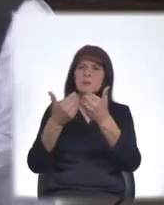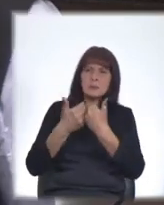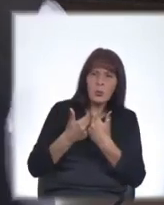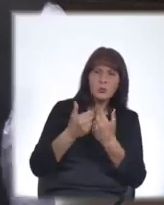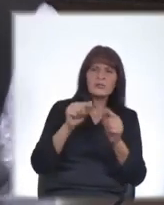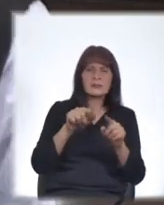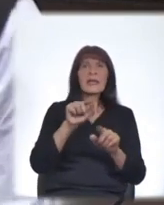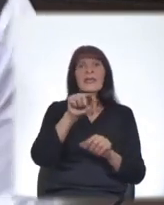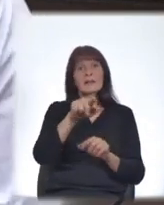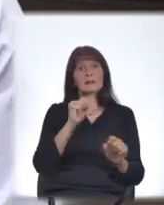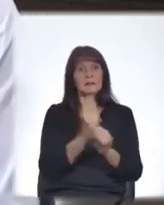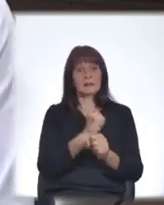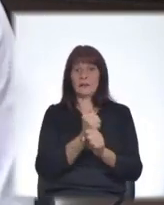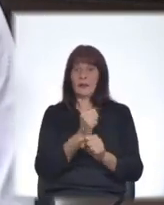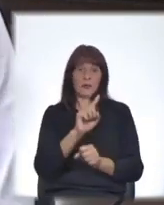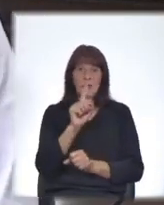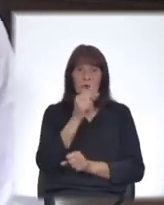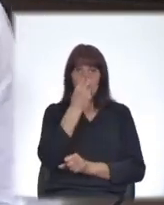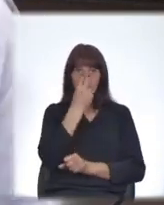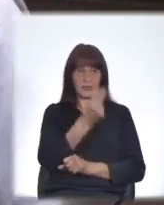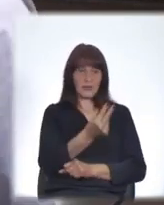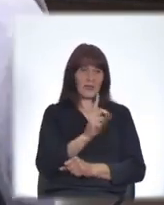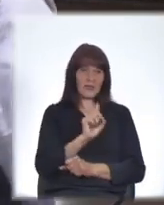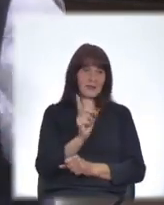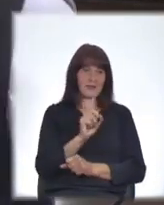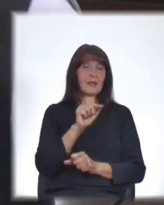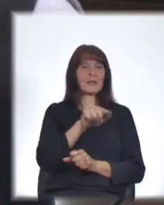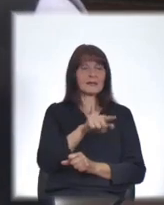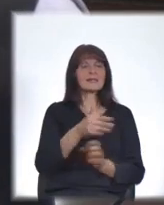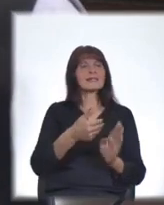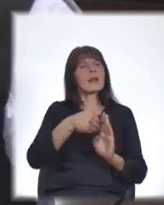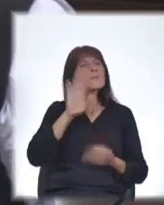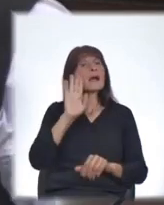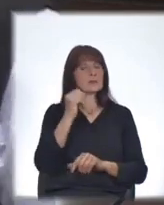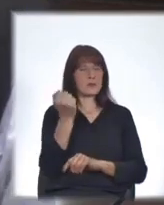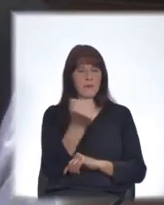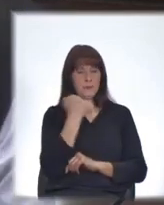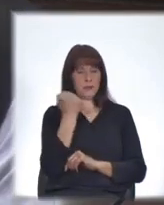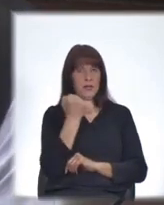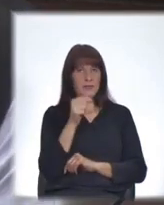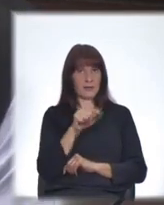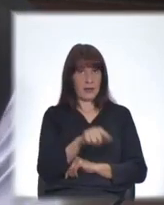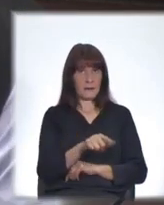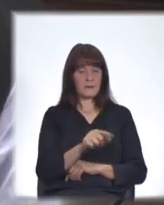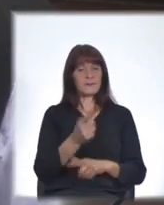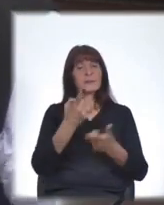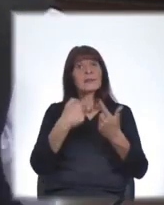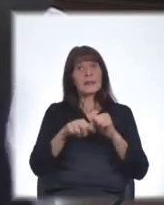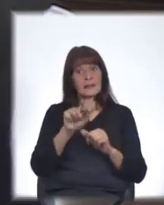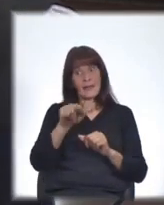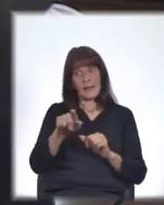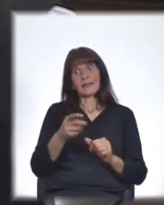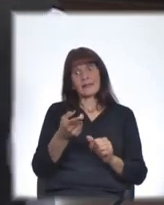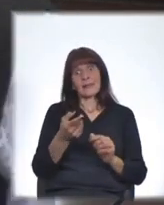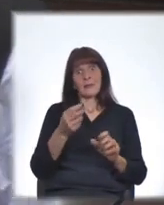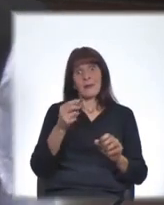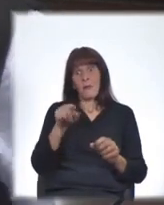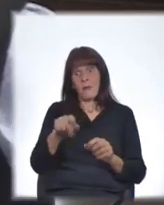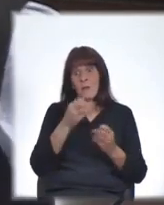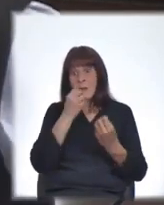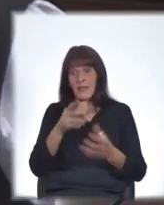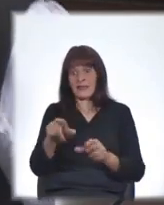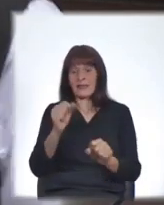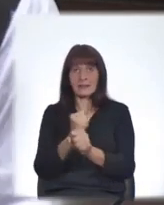que no se ve, señor presidente, es el trabajo más fundamental. Y producto de ese trabajo es el informe que todos los